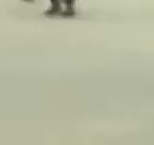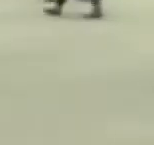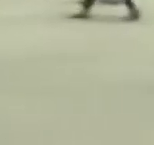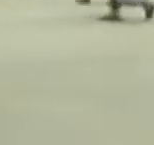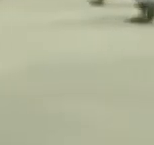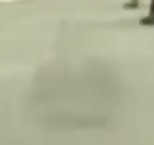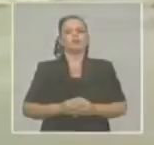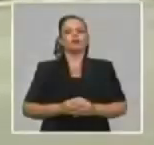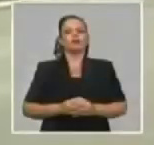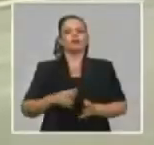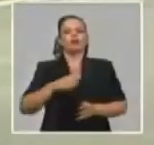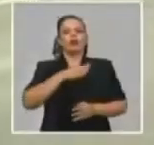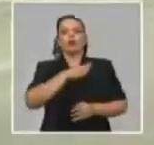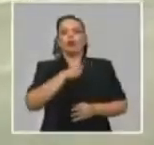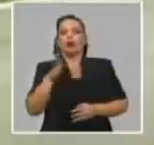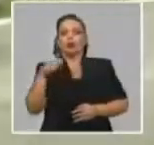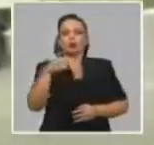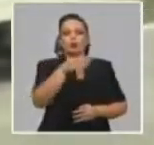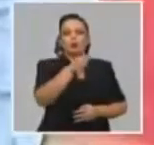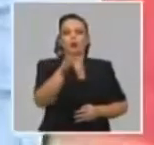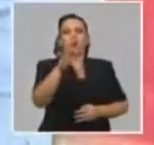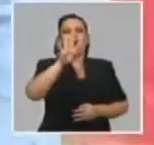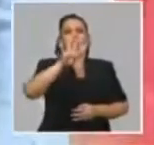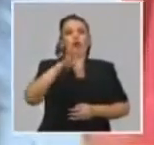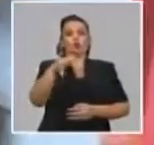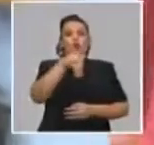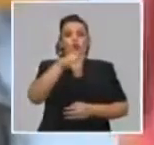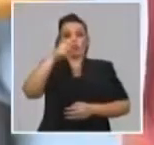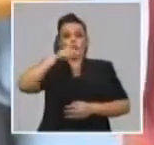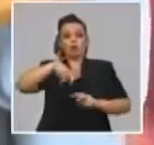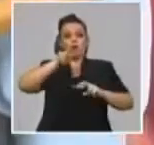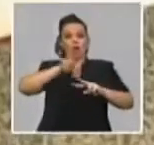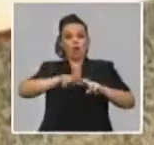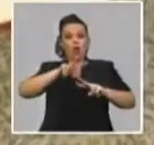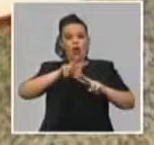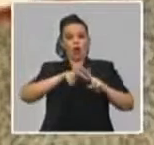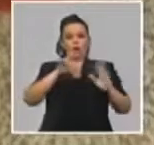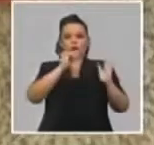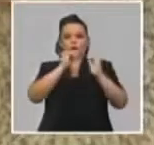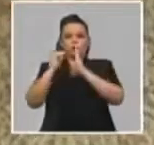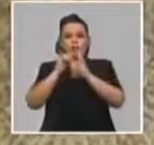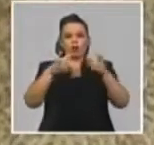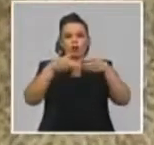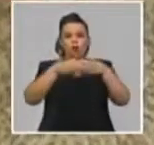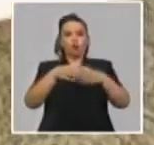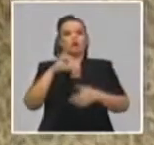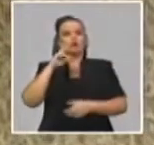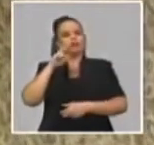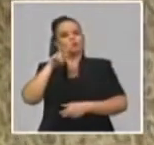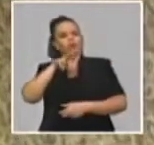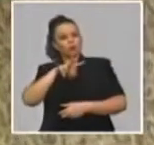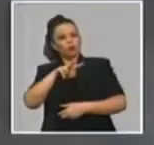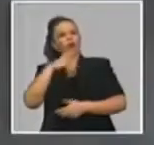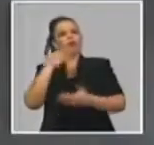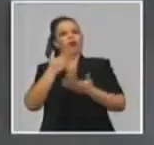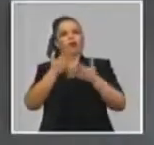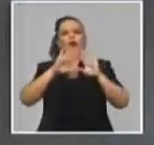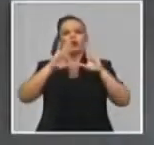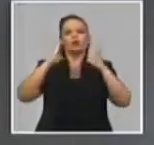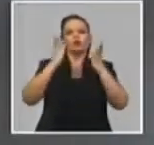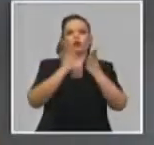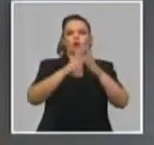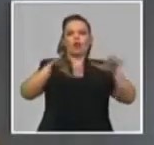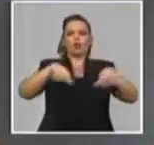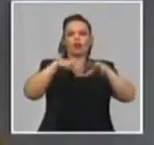Durante un recorrido a 4 municipios de La Habana, este equipo de trabajo constató la profunda aplicación de medidas sanitarias en medio de la actual